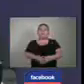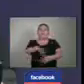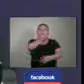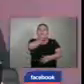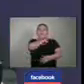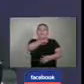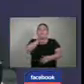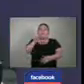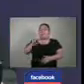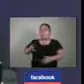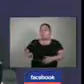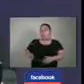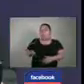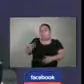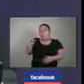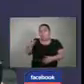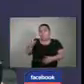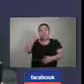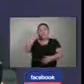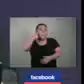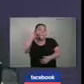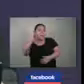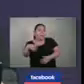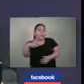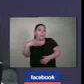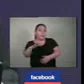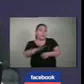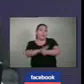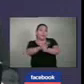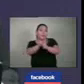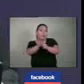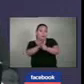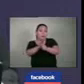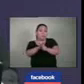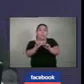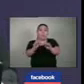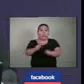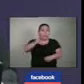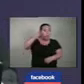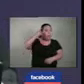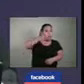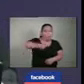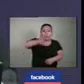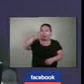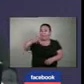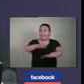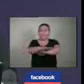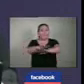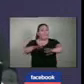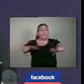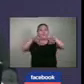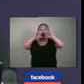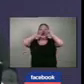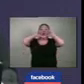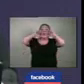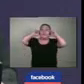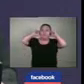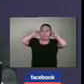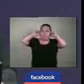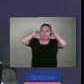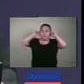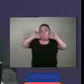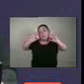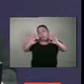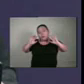de bajo riesgo, puede tener la oportunidad de no tener obligatoriedad en el uso de la mascarilla